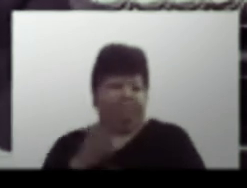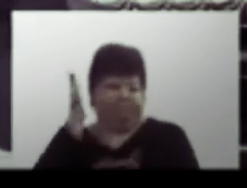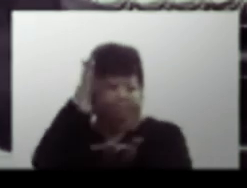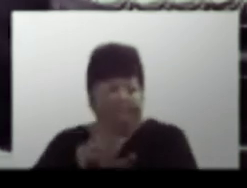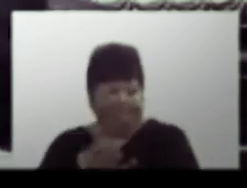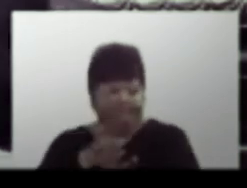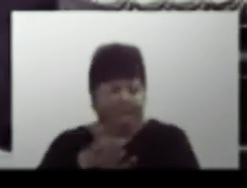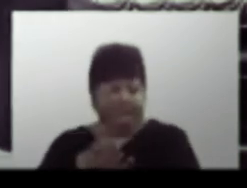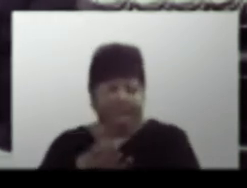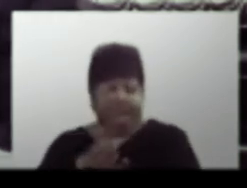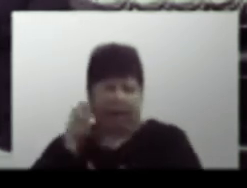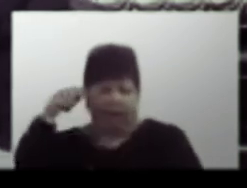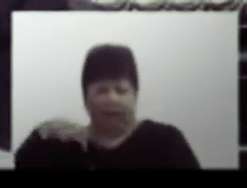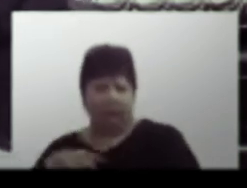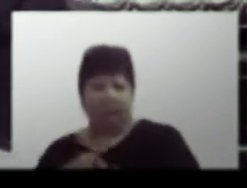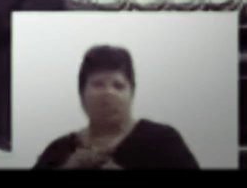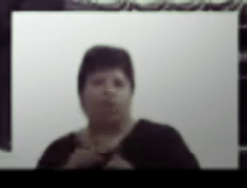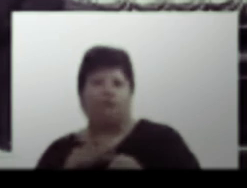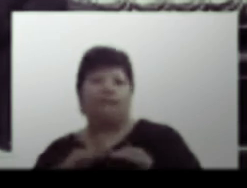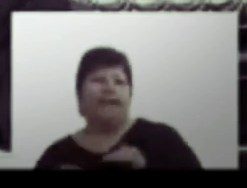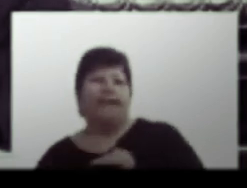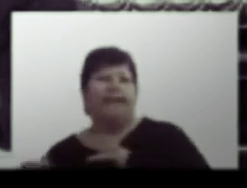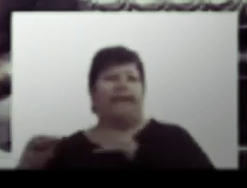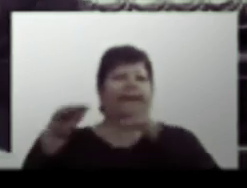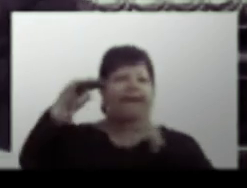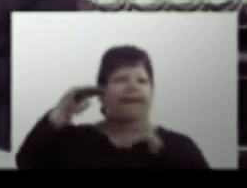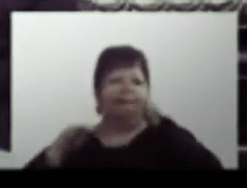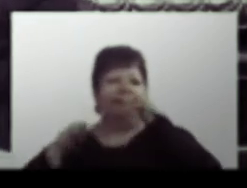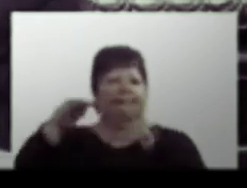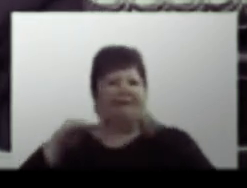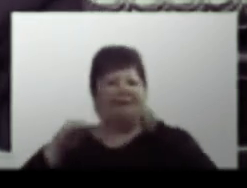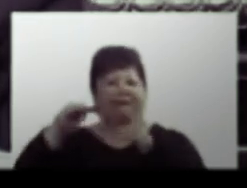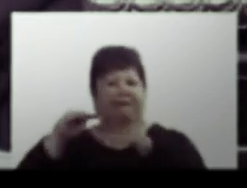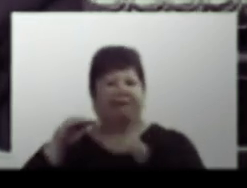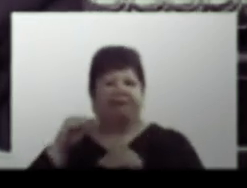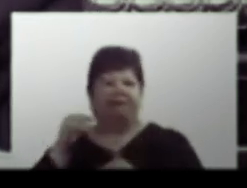nuestras opiniones, no es acollararlos, no es emparejarlos con los delitos comunes.